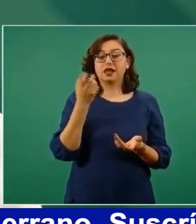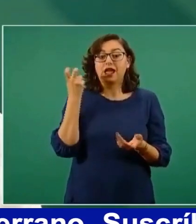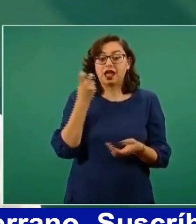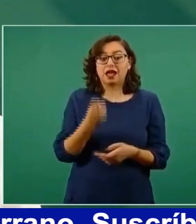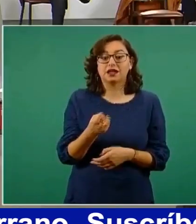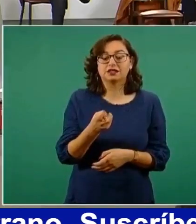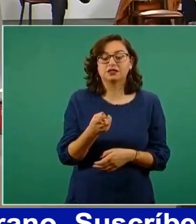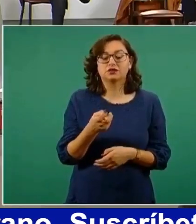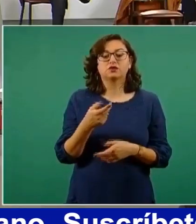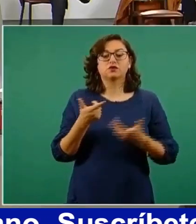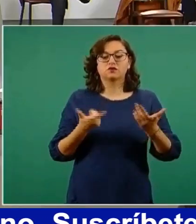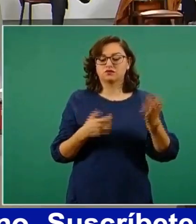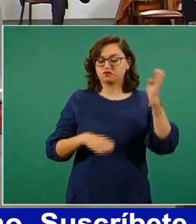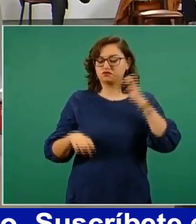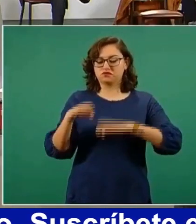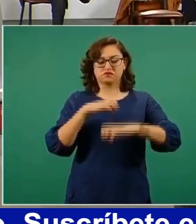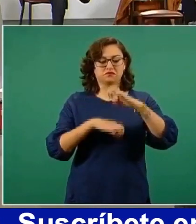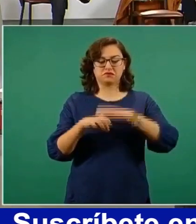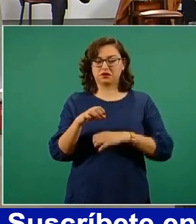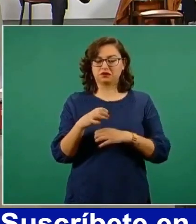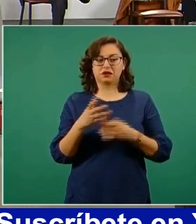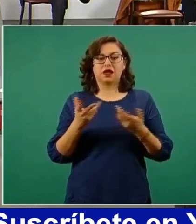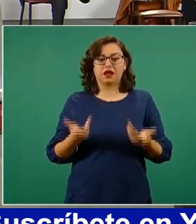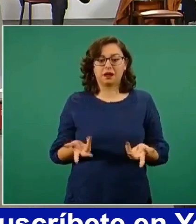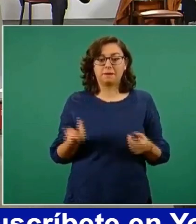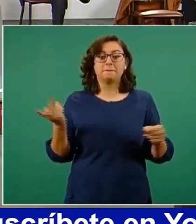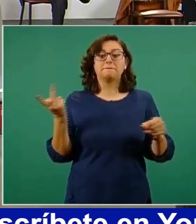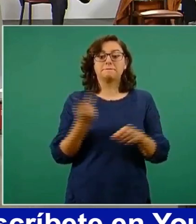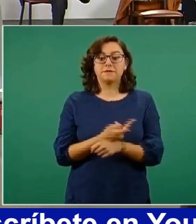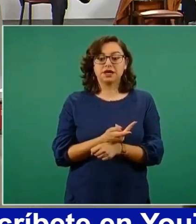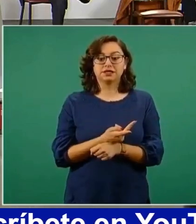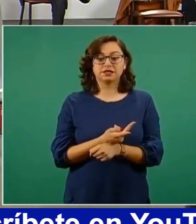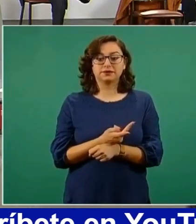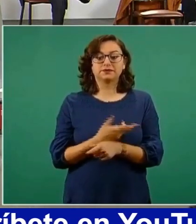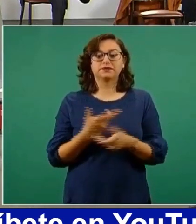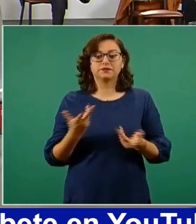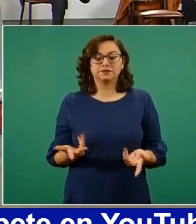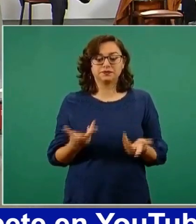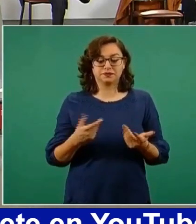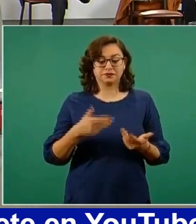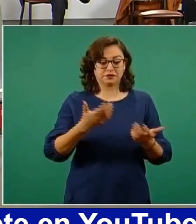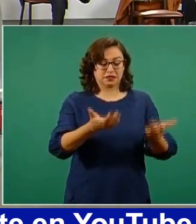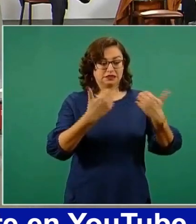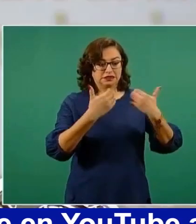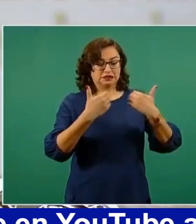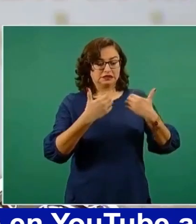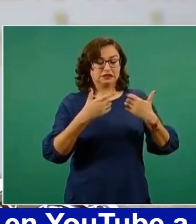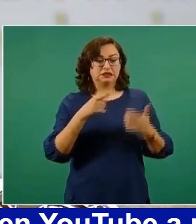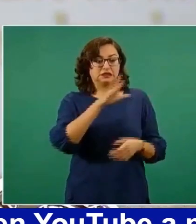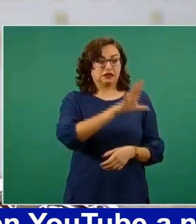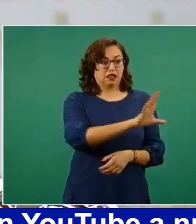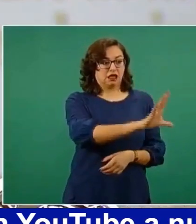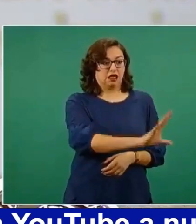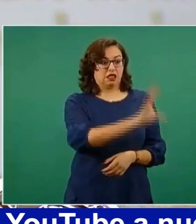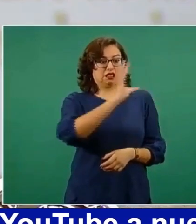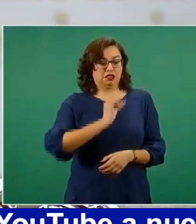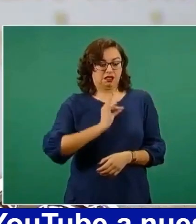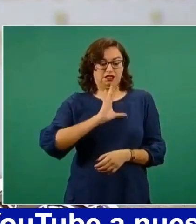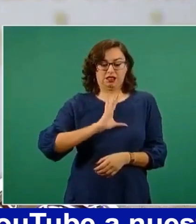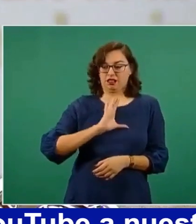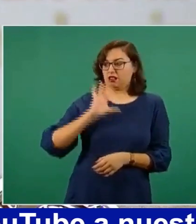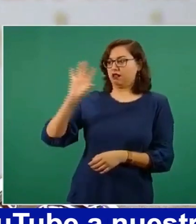de aparecer como patrones sin tener ninguna actividad productiva. Al